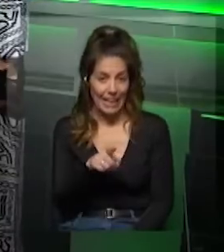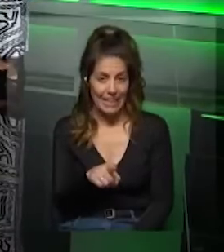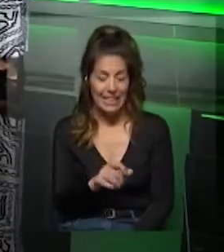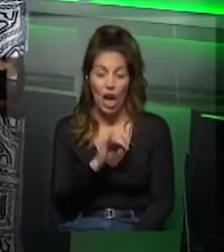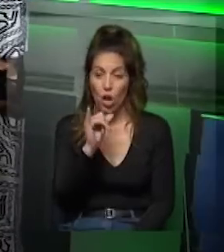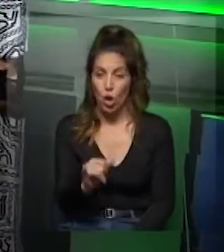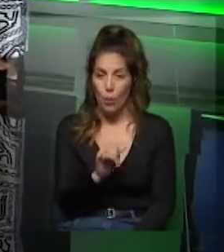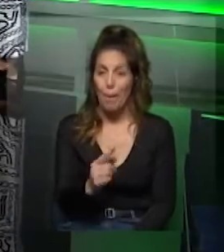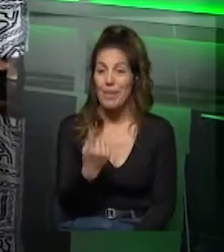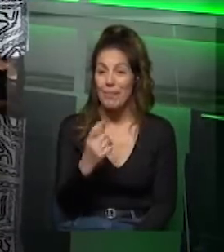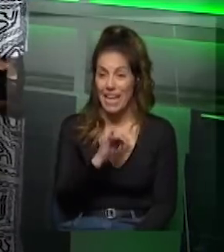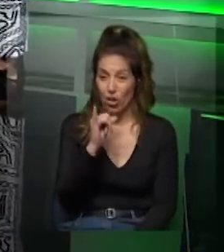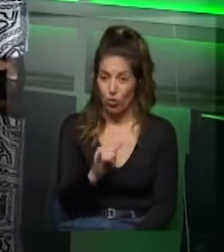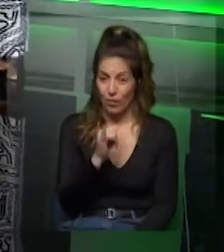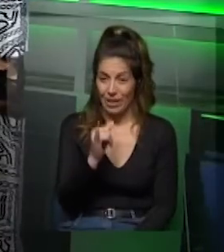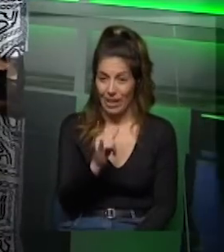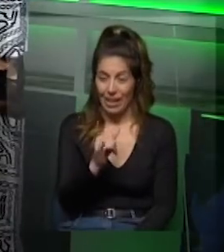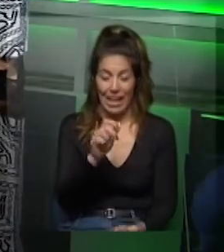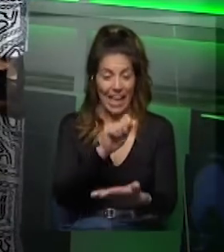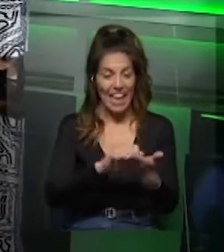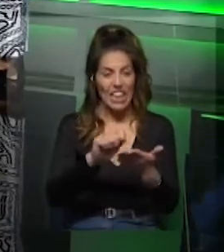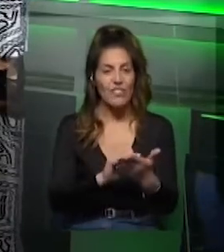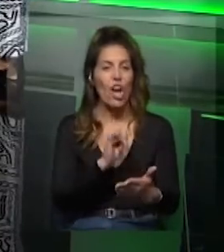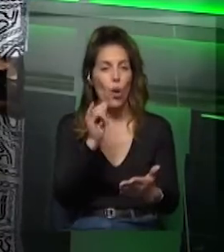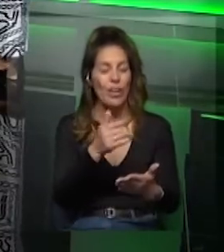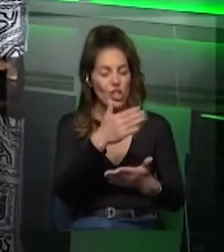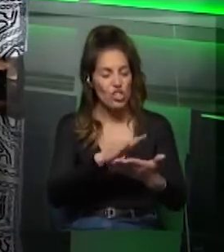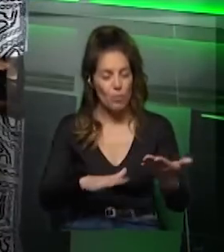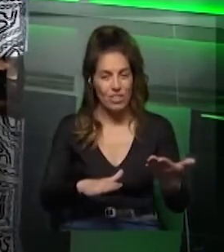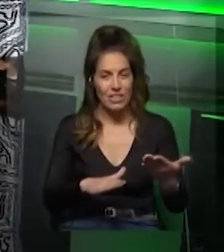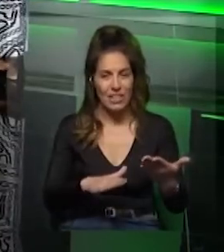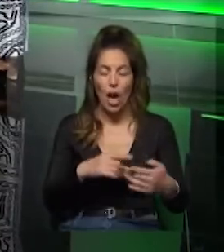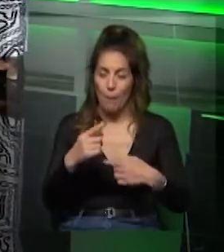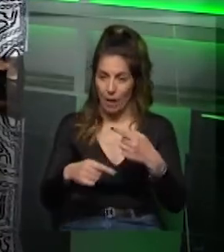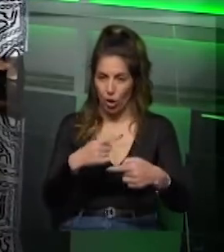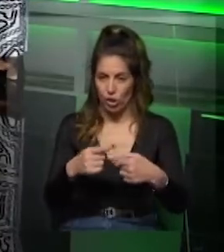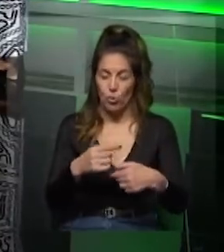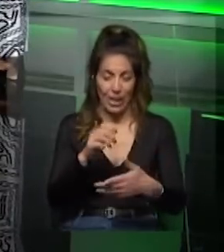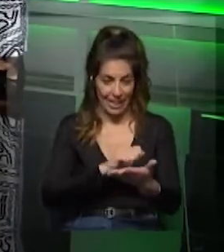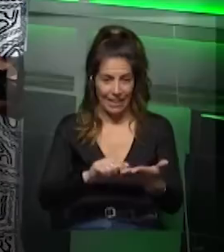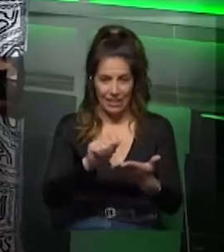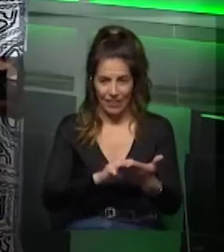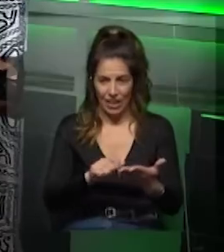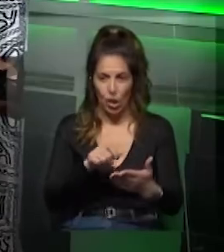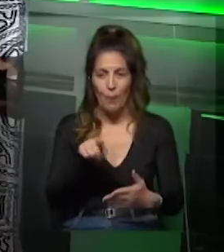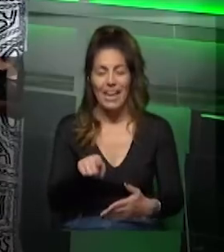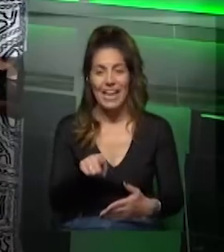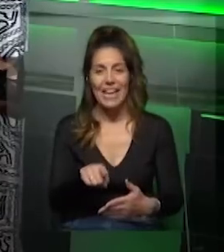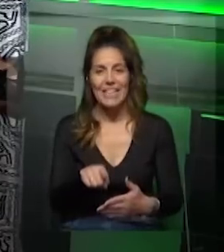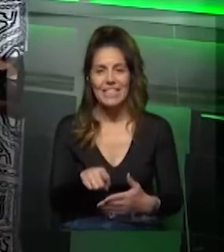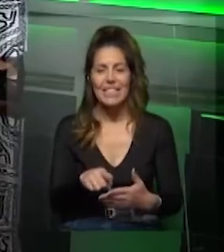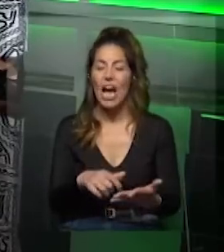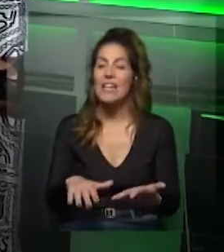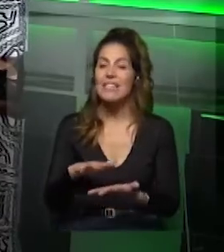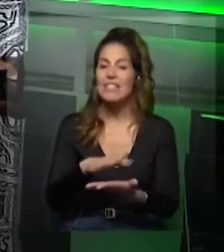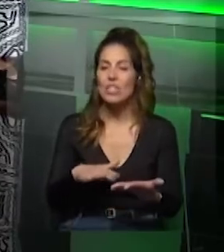novela su primera novela escribía cuentos y y poesía y va a seguir escribiendo por supuesto y parestesia es una condición en la